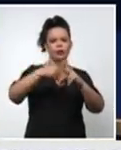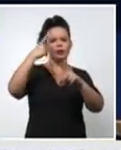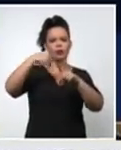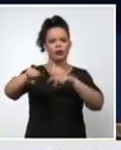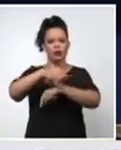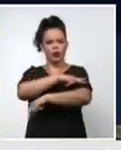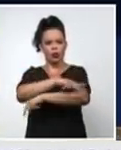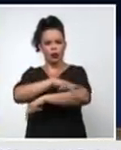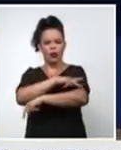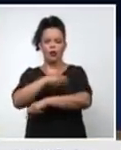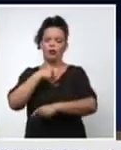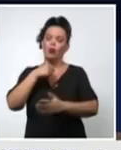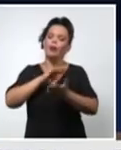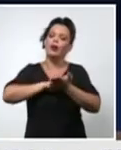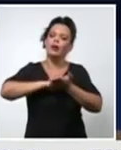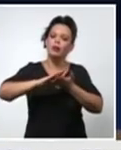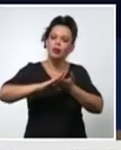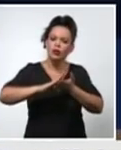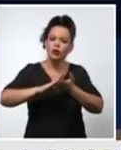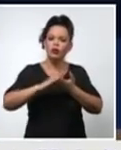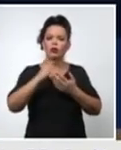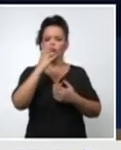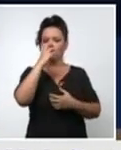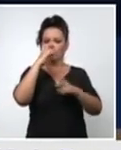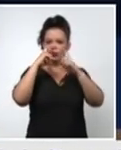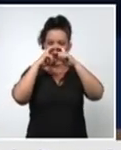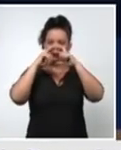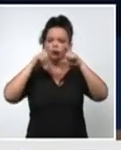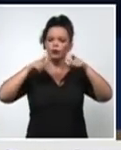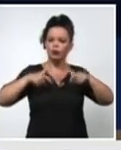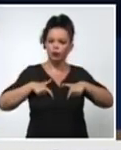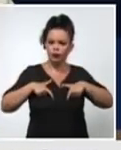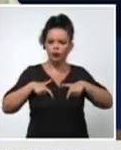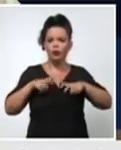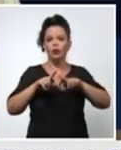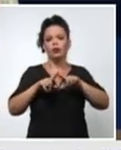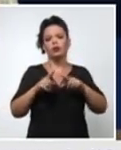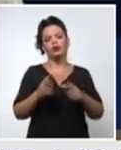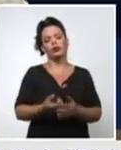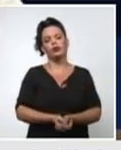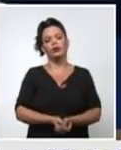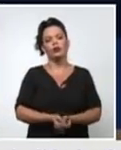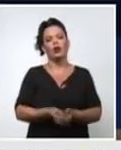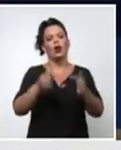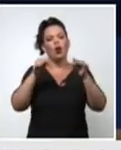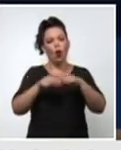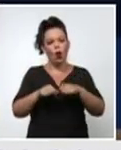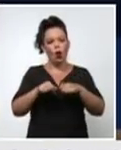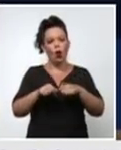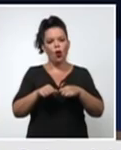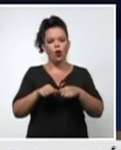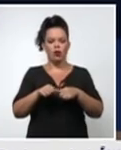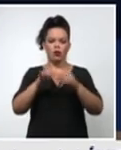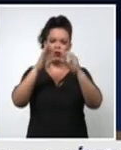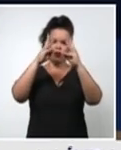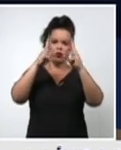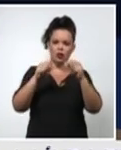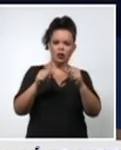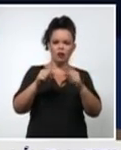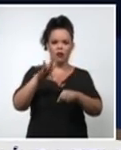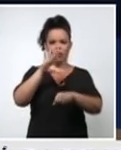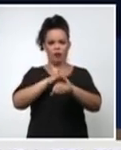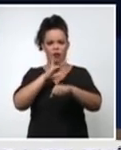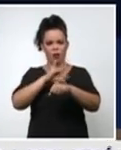nasobuco. Nosotros hoy, el comportamiento de la enfermedad en nuestro país,